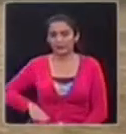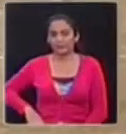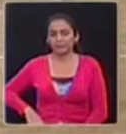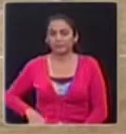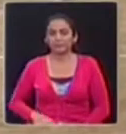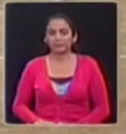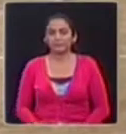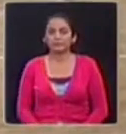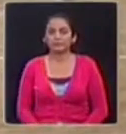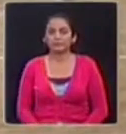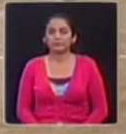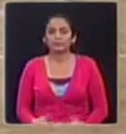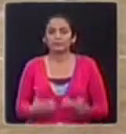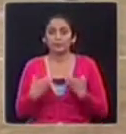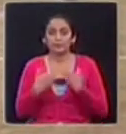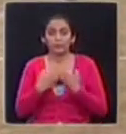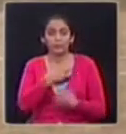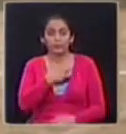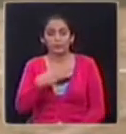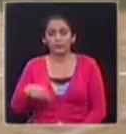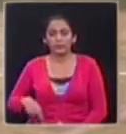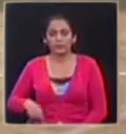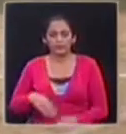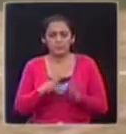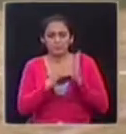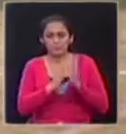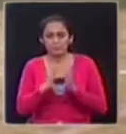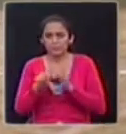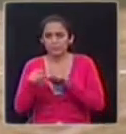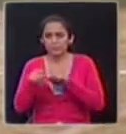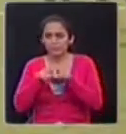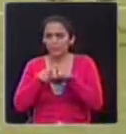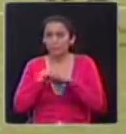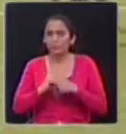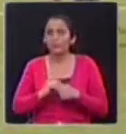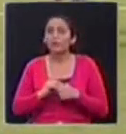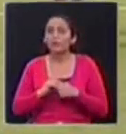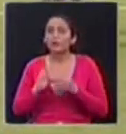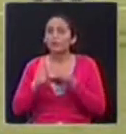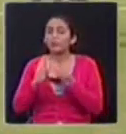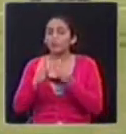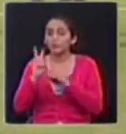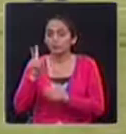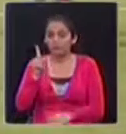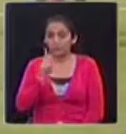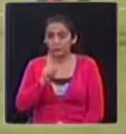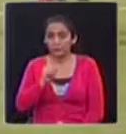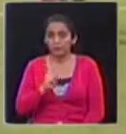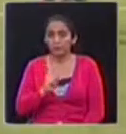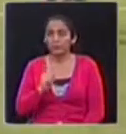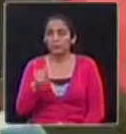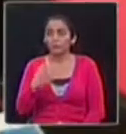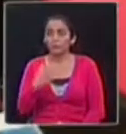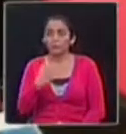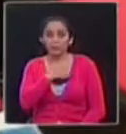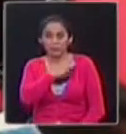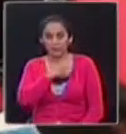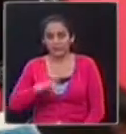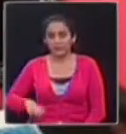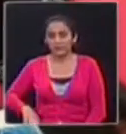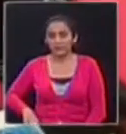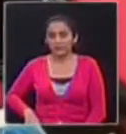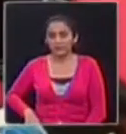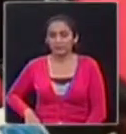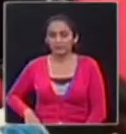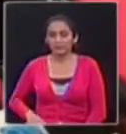River Ecuador trabaja para enfrentar este domingo en Belén en el Capuel por la fecha 21 del torneo. Damián Frascarelli palpita el duelo con los azules. Son las motivaciones extra